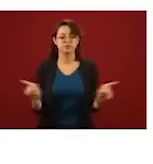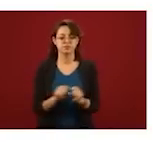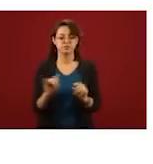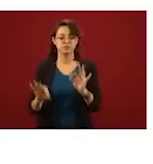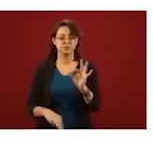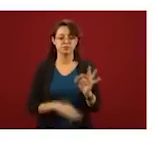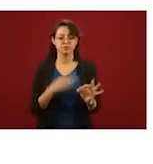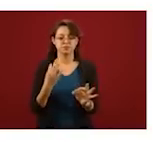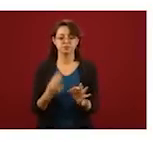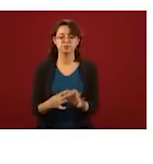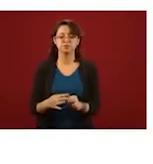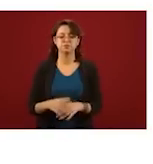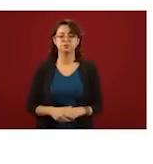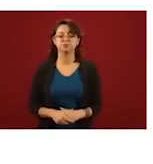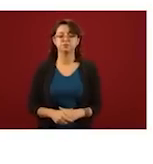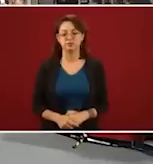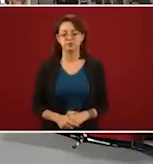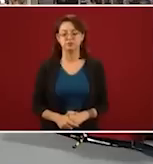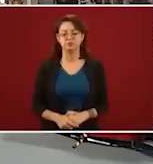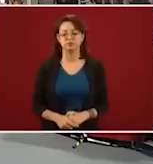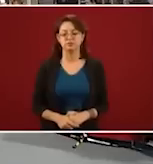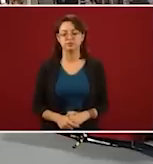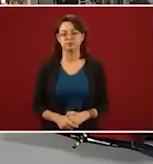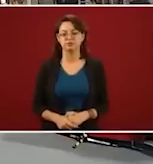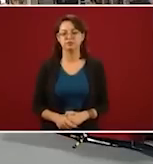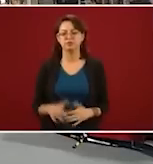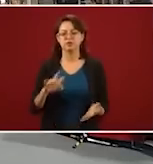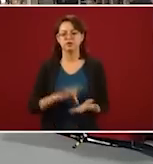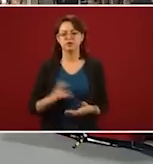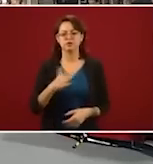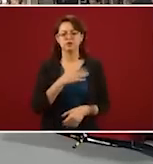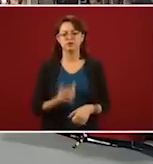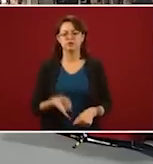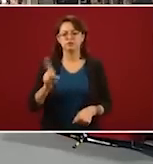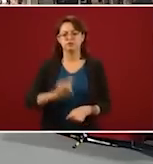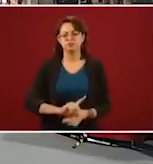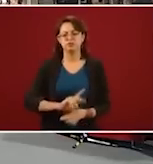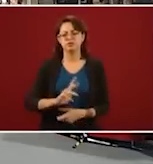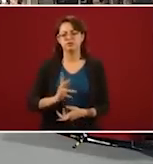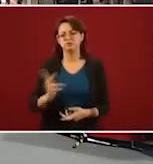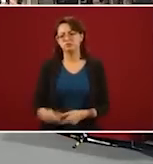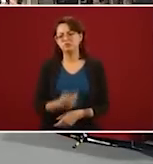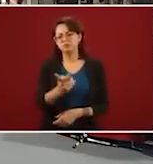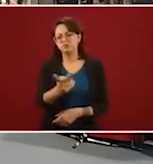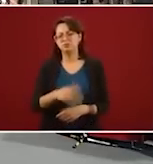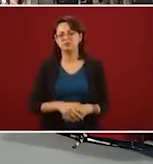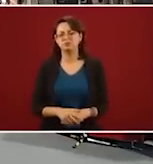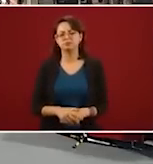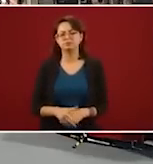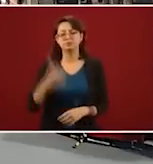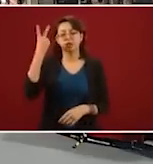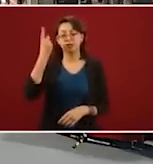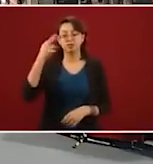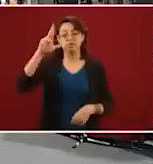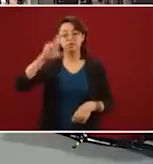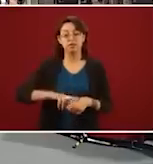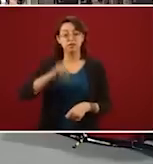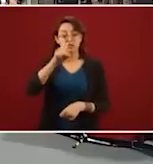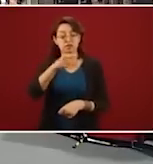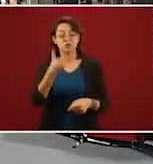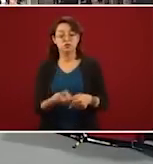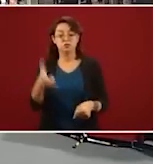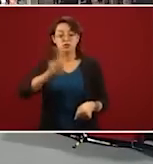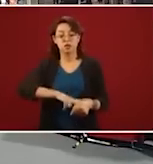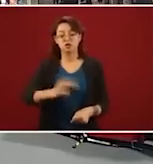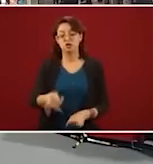que decir, presidente. Gracias, buenos días. Preguntarle, entonces, ¿es el director del hospital o de estos